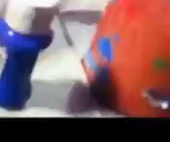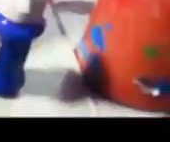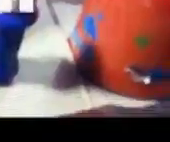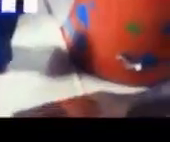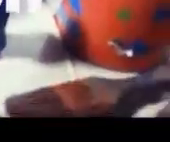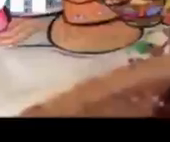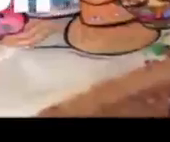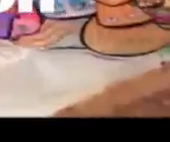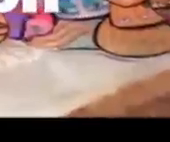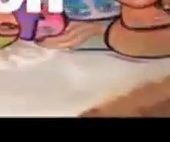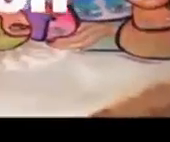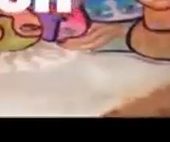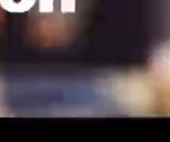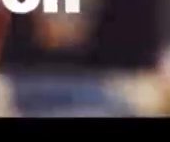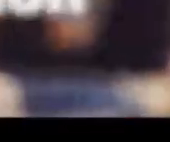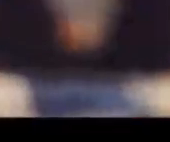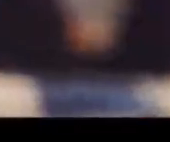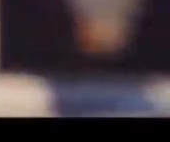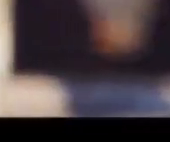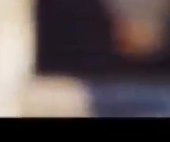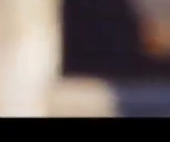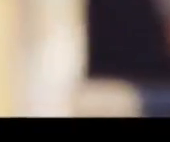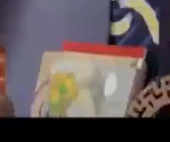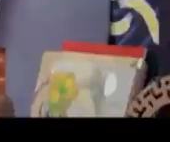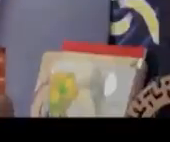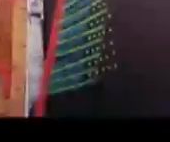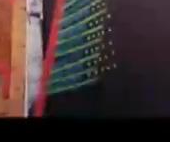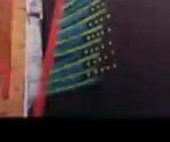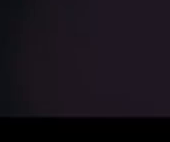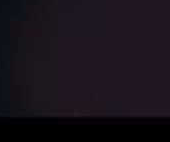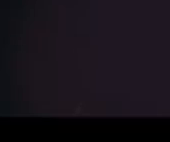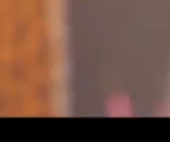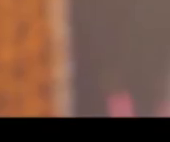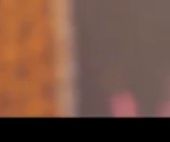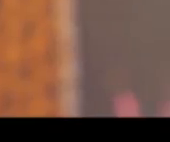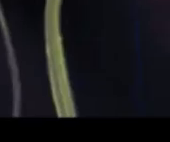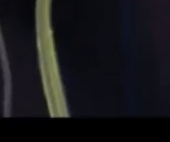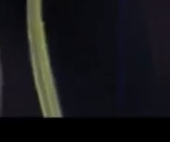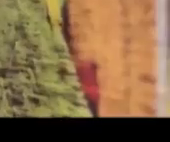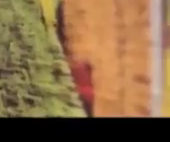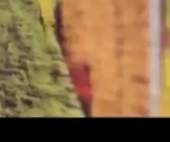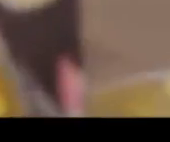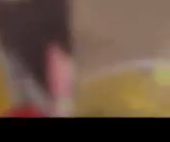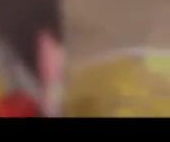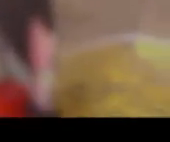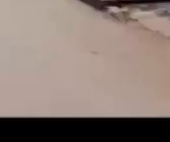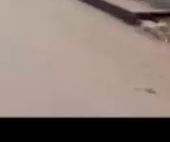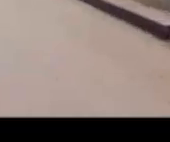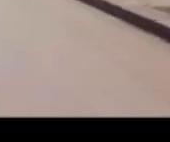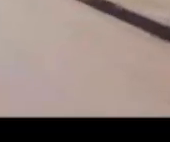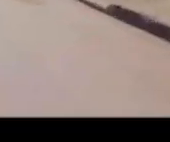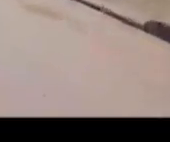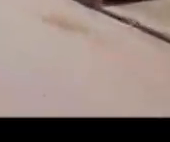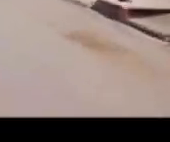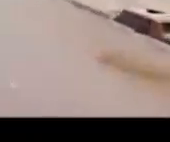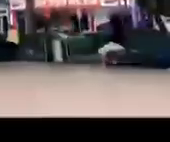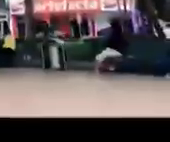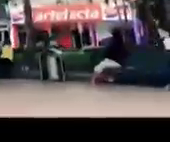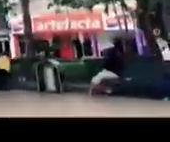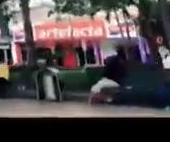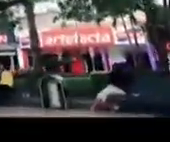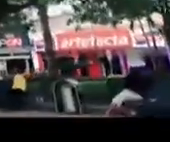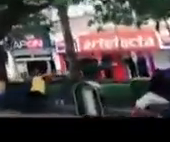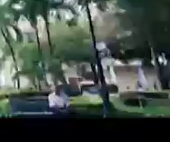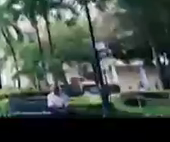del sector. Todas las artes son herramientas de transformación social. Había como una carencia del circuito de arte en la ciudad de Machala. Soy periodista de la vieja escuela, periodista